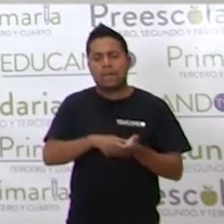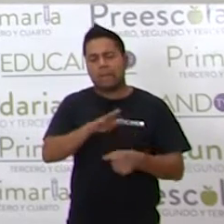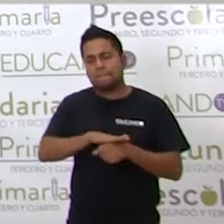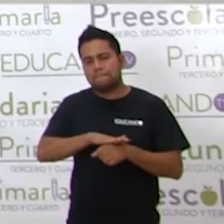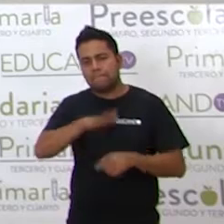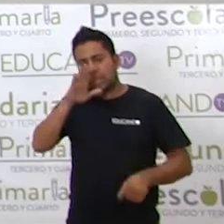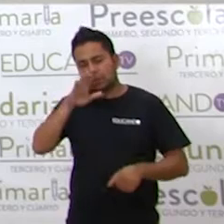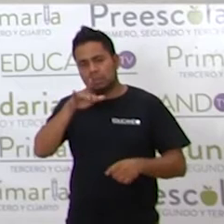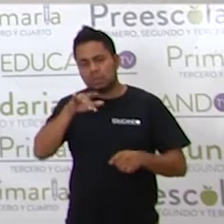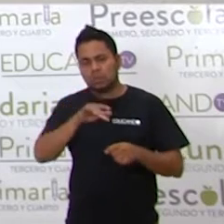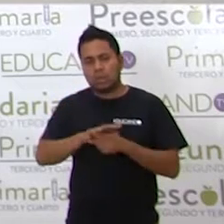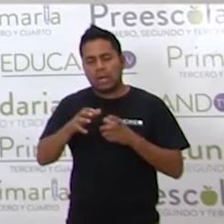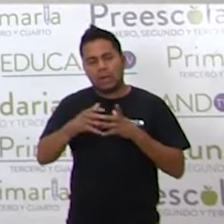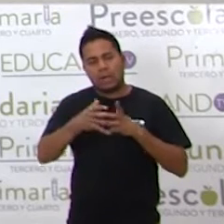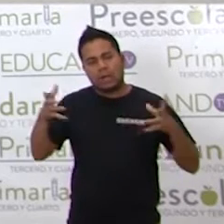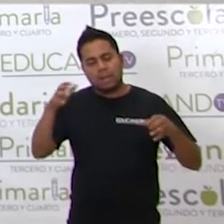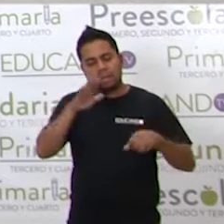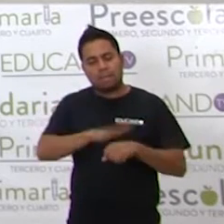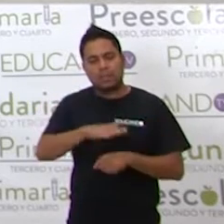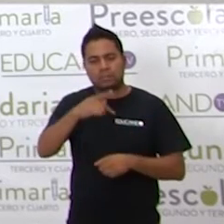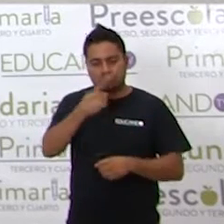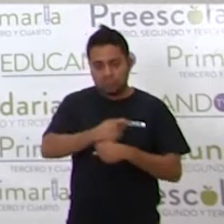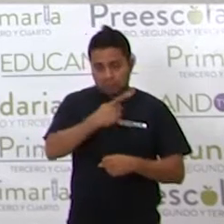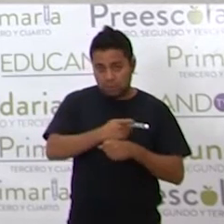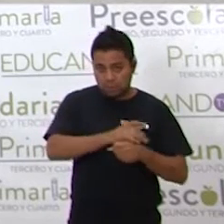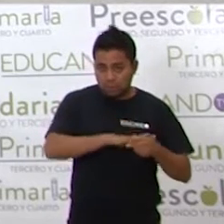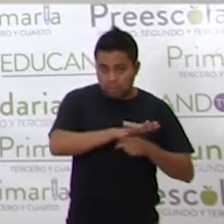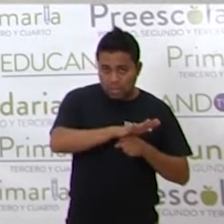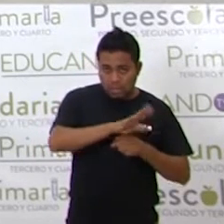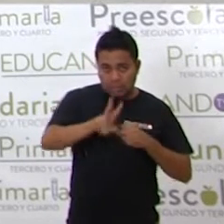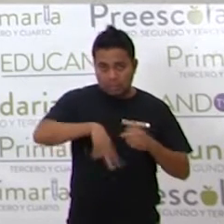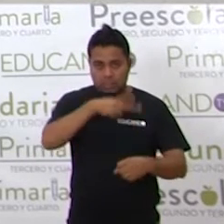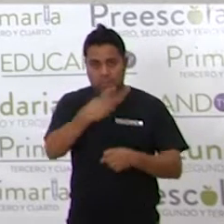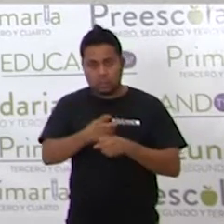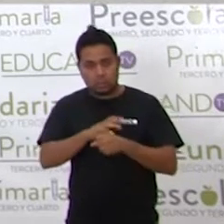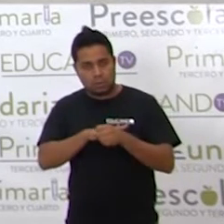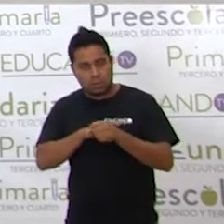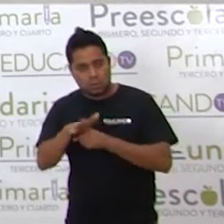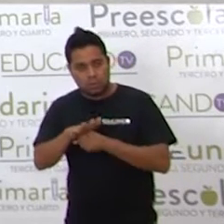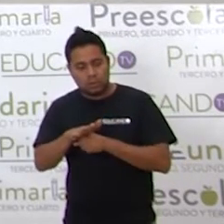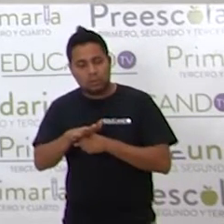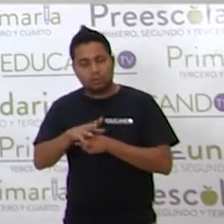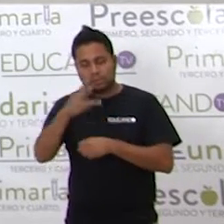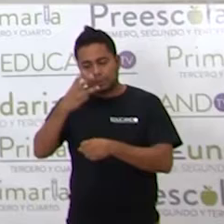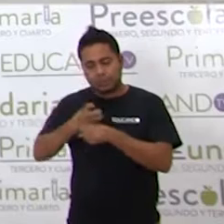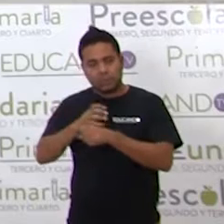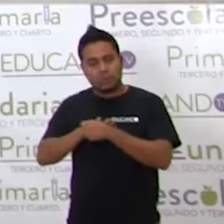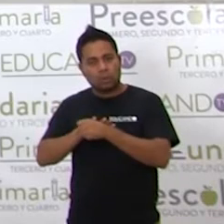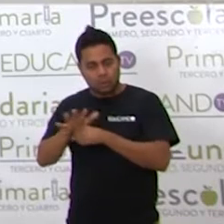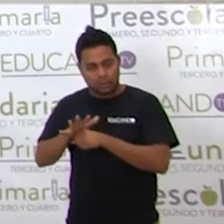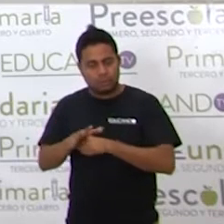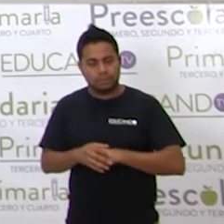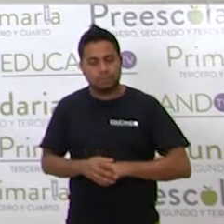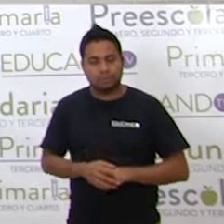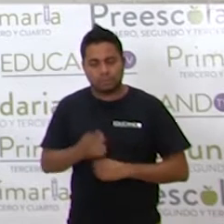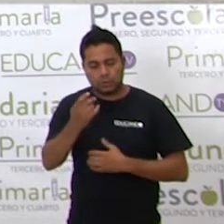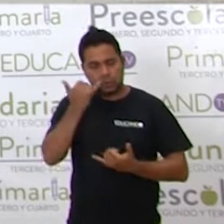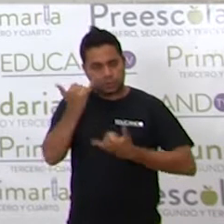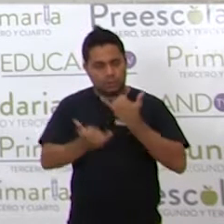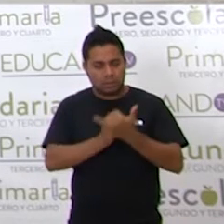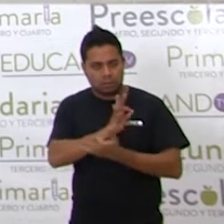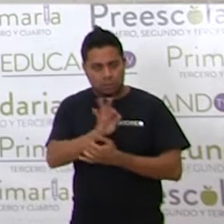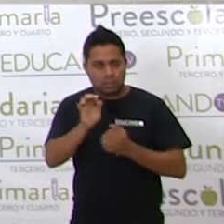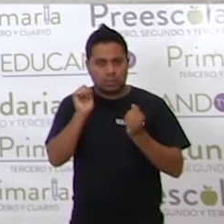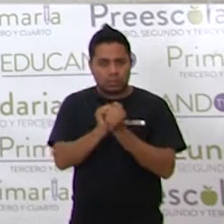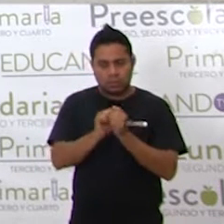o cuál es el mayor. ¿Cuál va primero? ¿Cuál es el segundo? ¿Cuál es el tercero? Puedes jugar también con